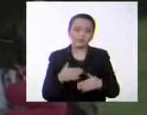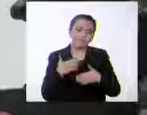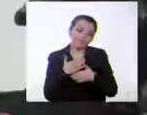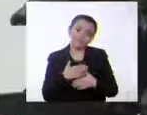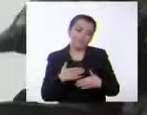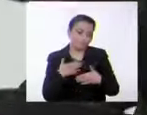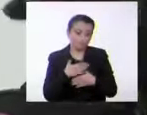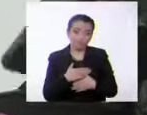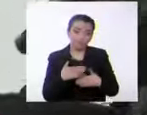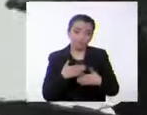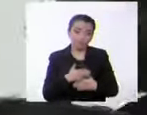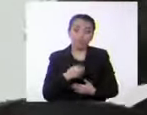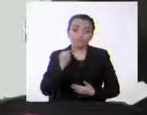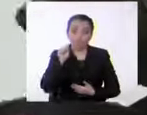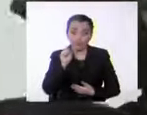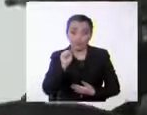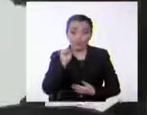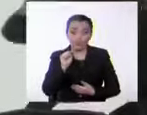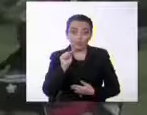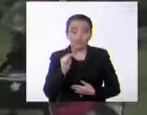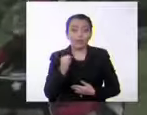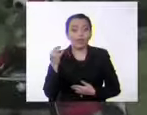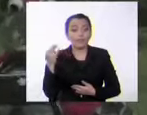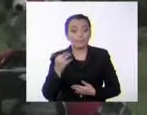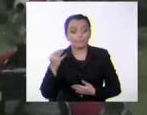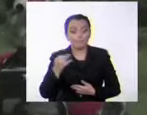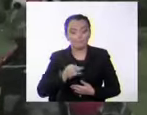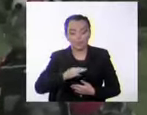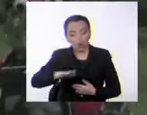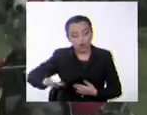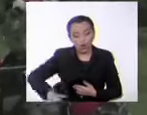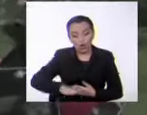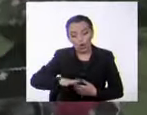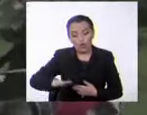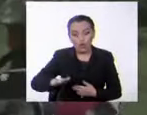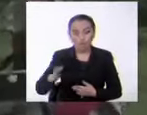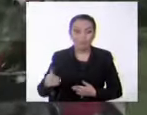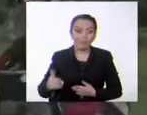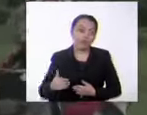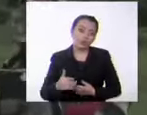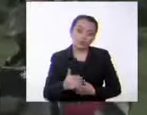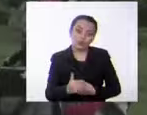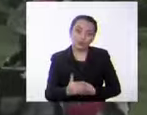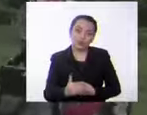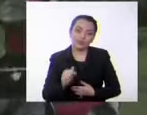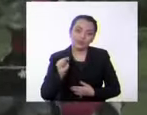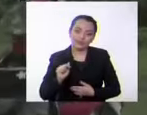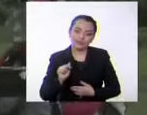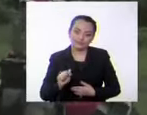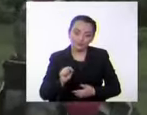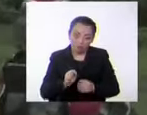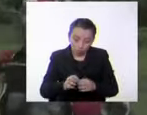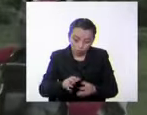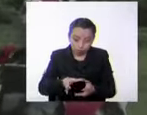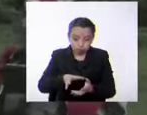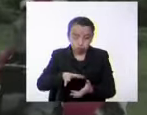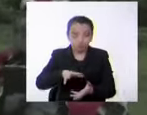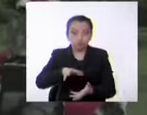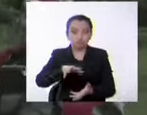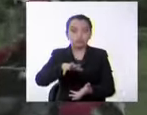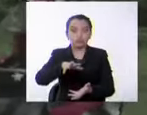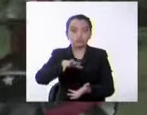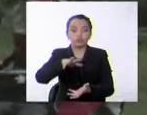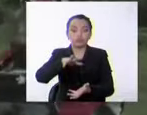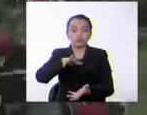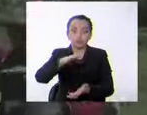pero ¿no cree que deberíamos buscar un lugar para su pez? Si sigue creciendo así, pronto no cabrá